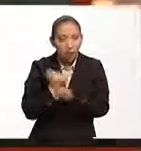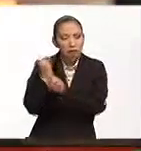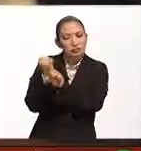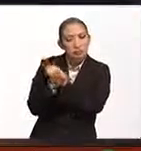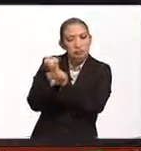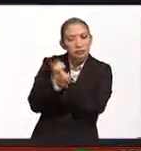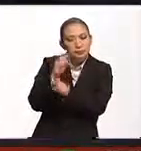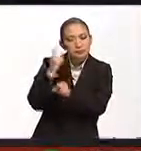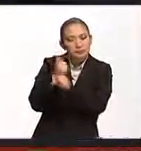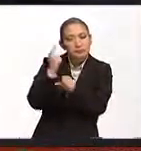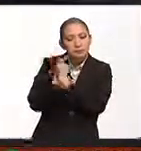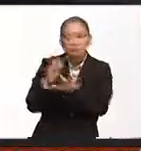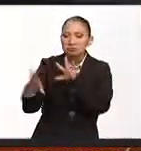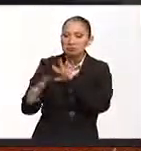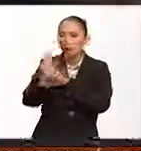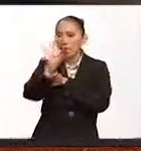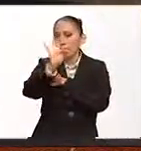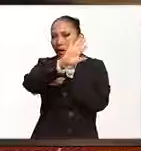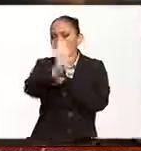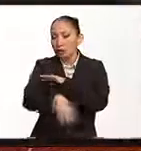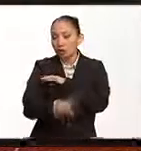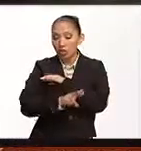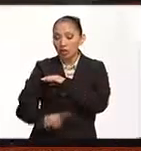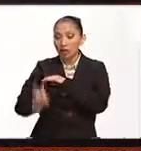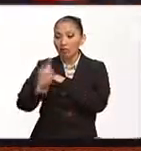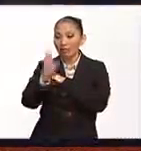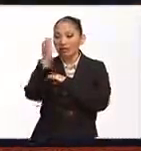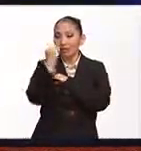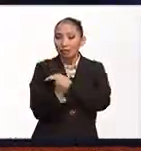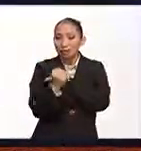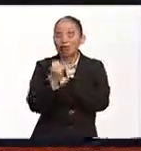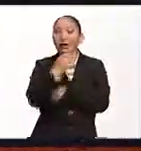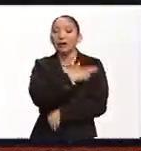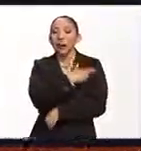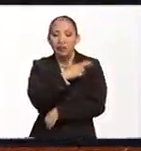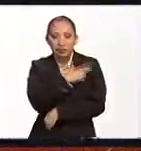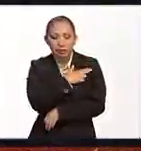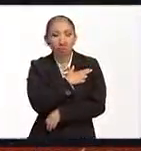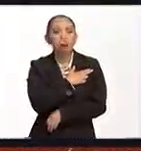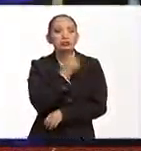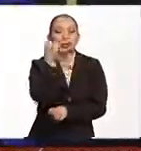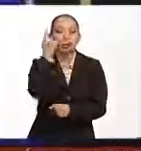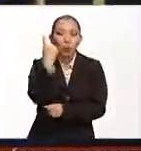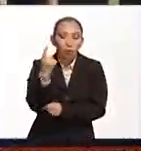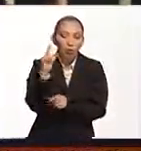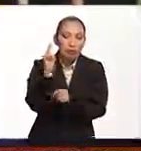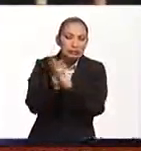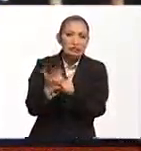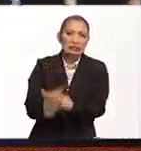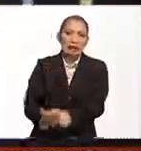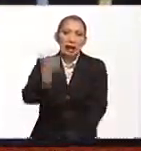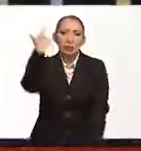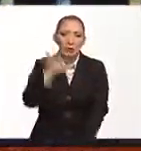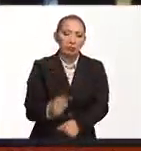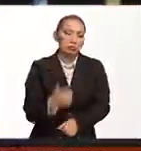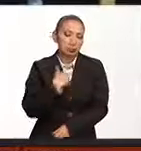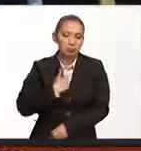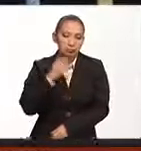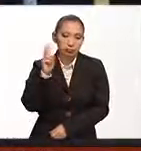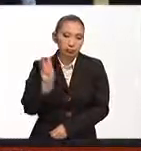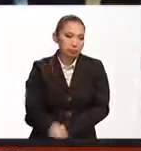investigaciones arrojan poco más de 40 muertos y 239 heridos, algunos de ellos en situación crítica, como